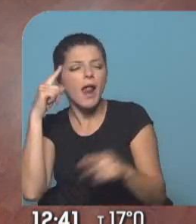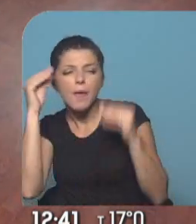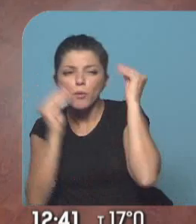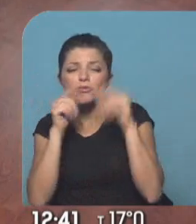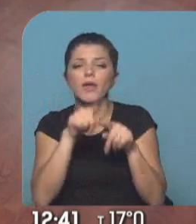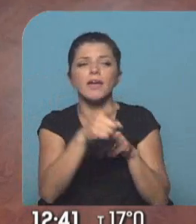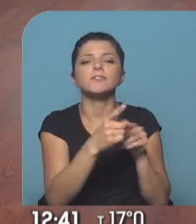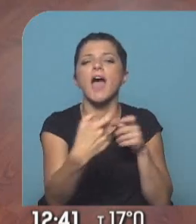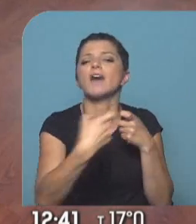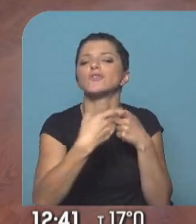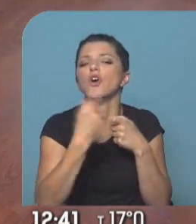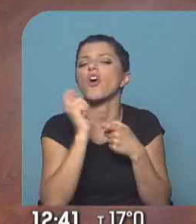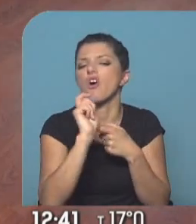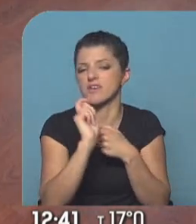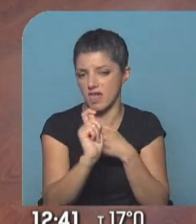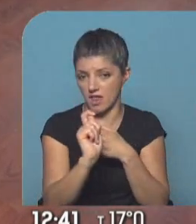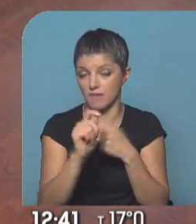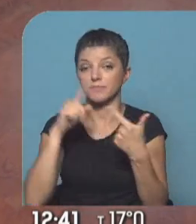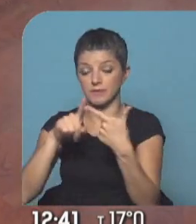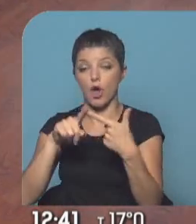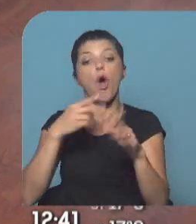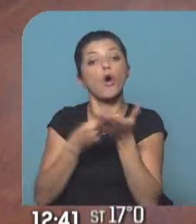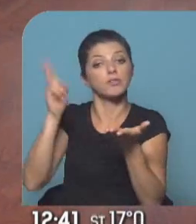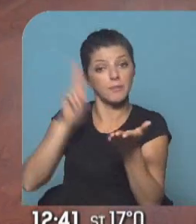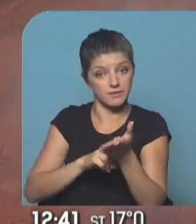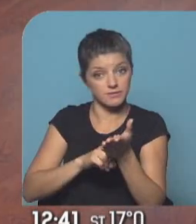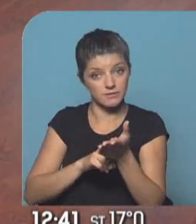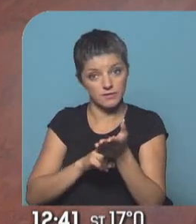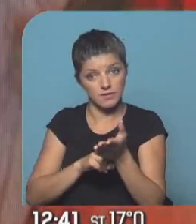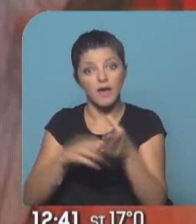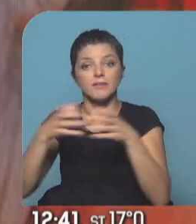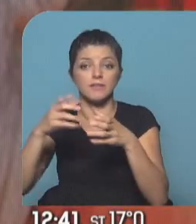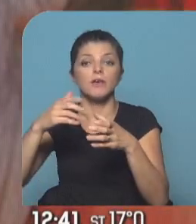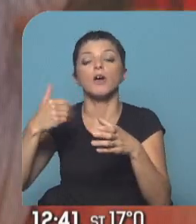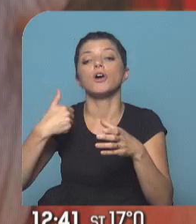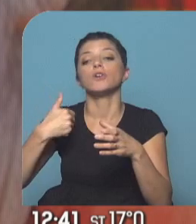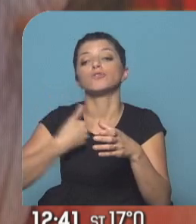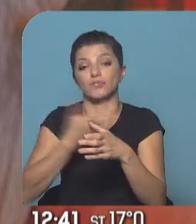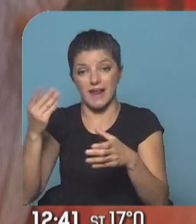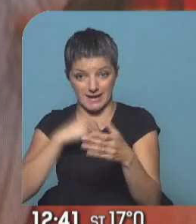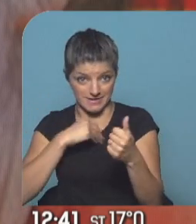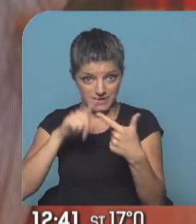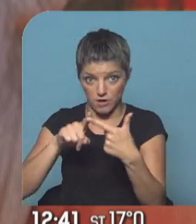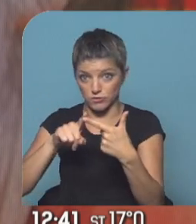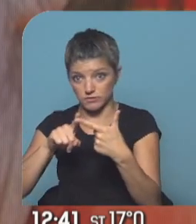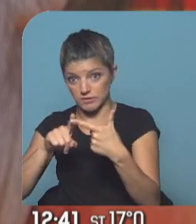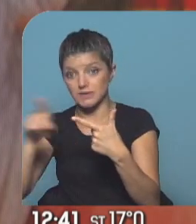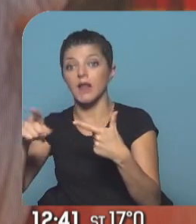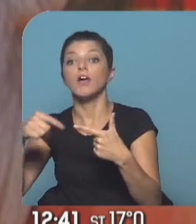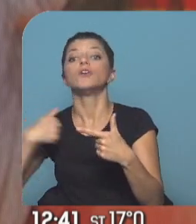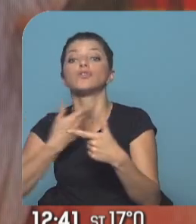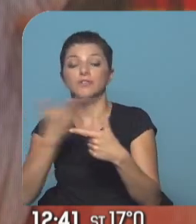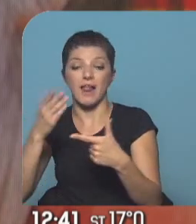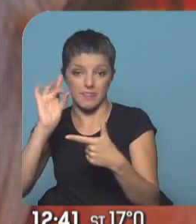ser una gran coalición, como se llama la alianza entre la CDU, los socialcristianos de Merkel, y el SPD, el Partido Socialdemócrata